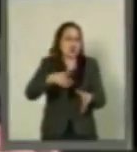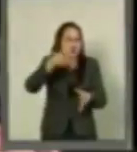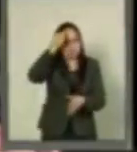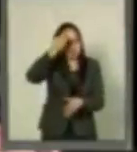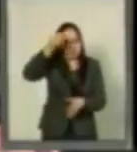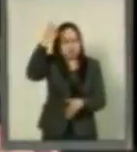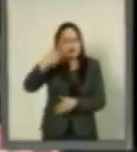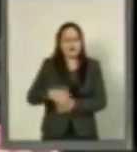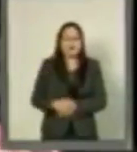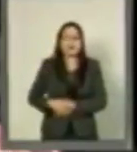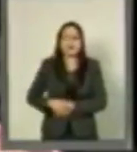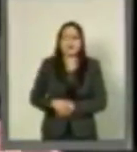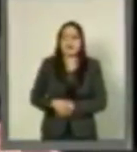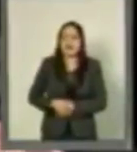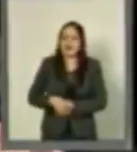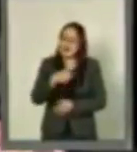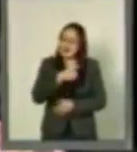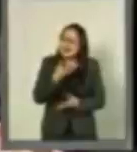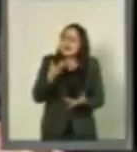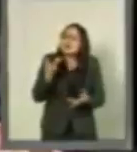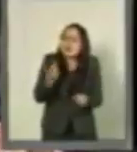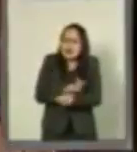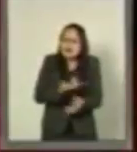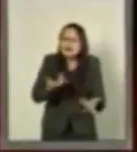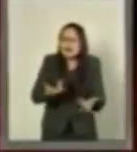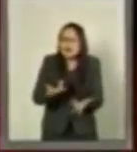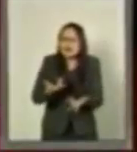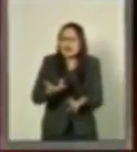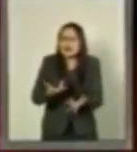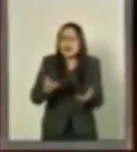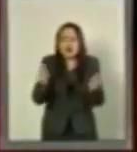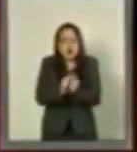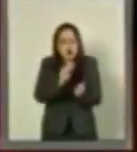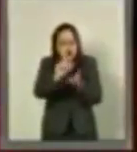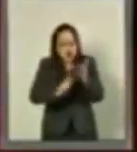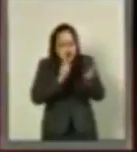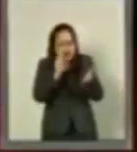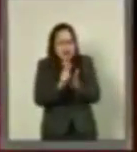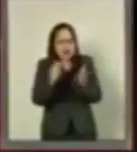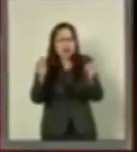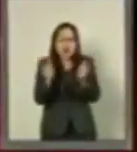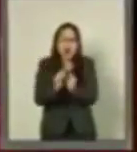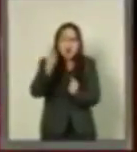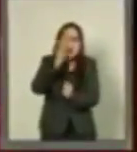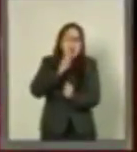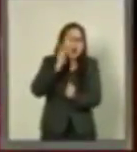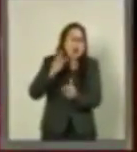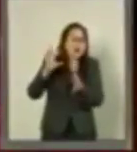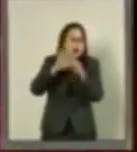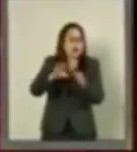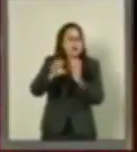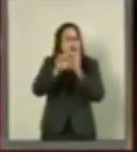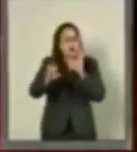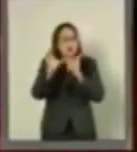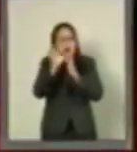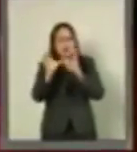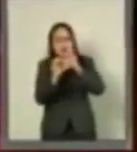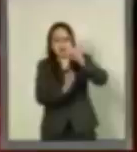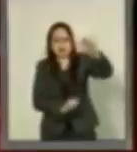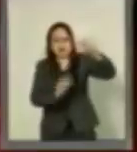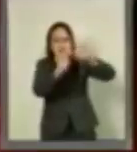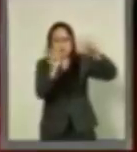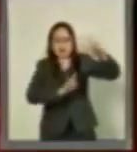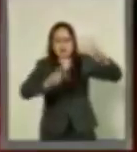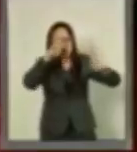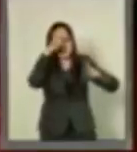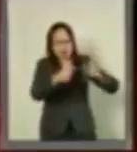¿Qué les cuesta documentar legal y fehacientemente? Pongo un ejemplo, la Constitución Política de los